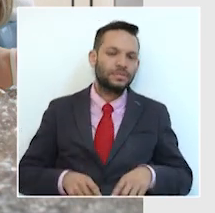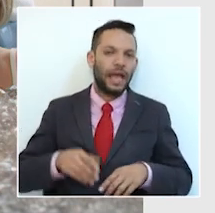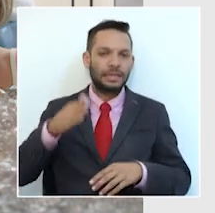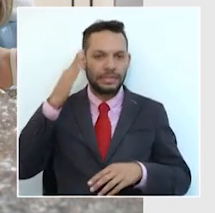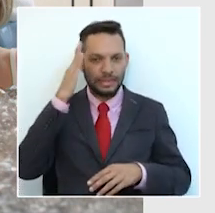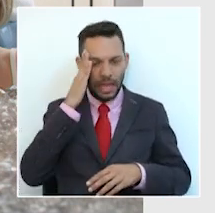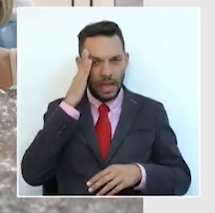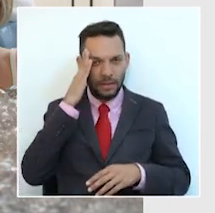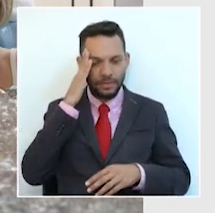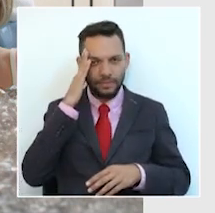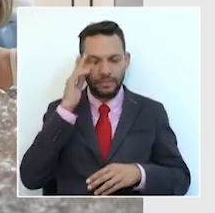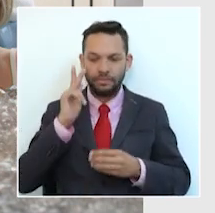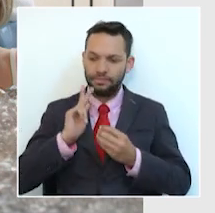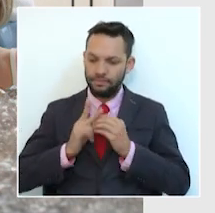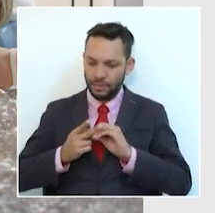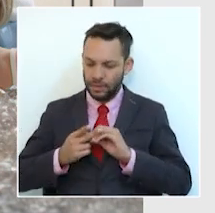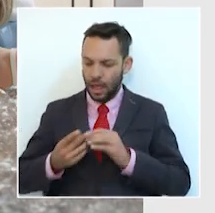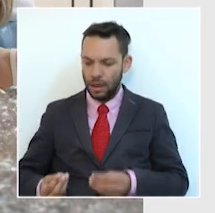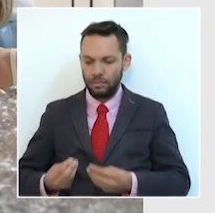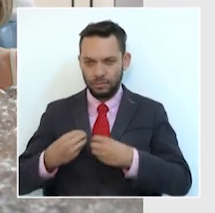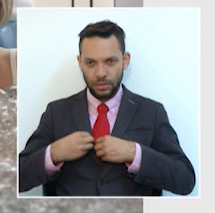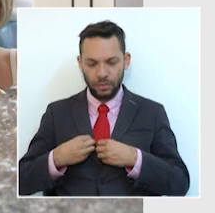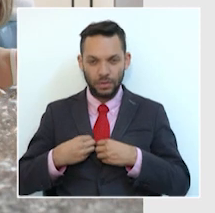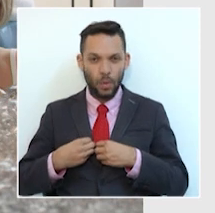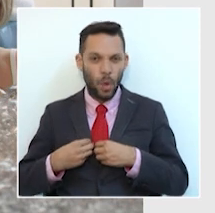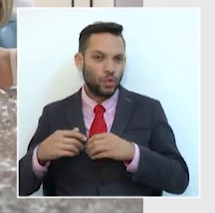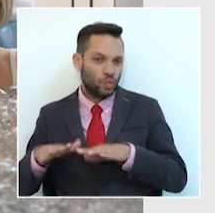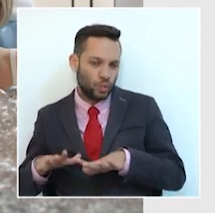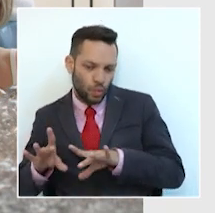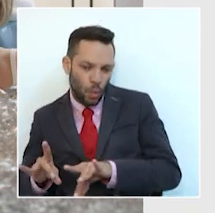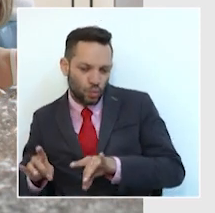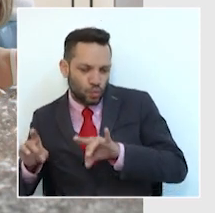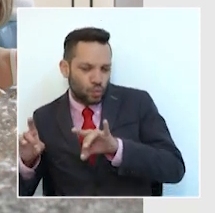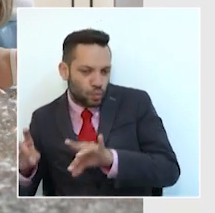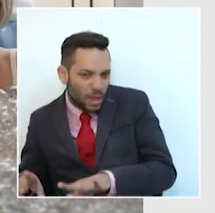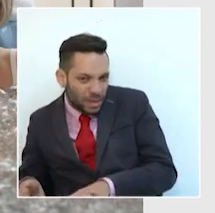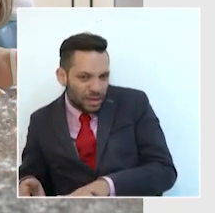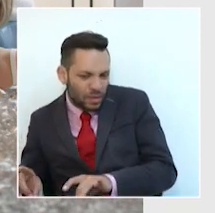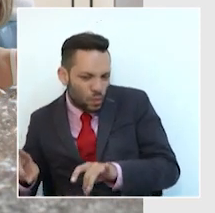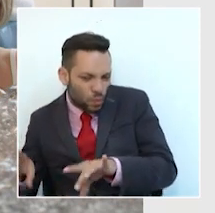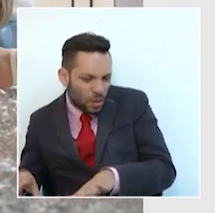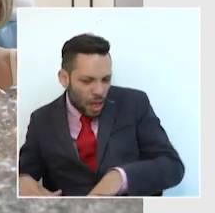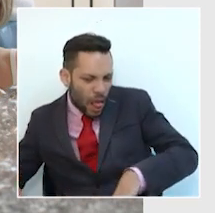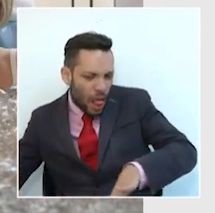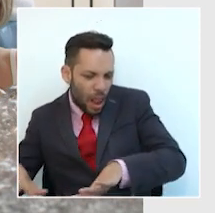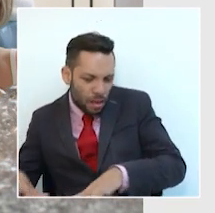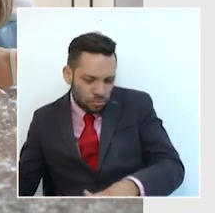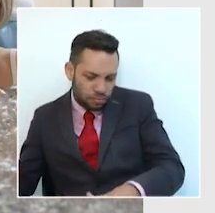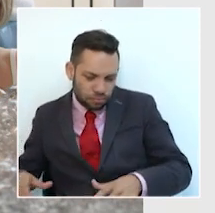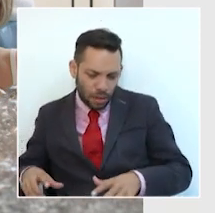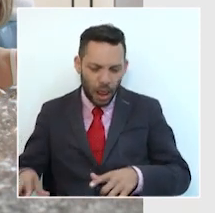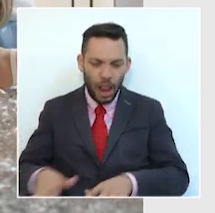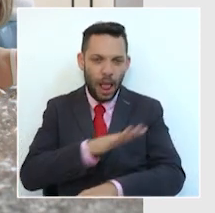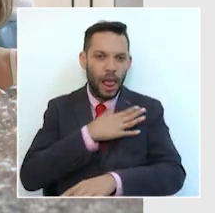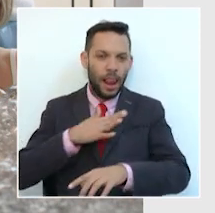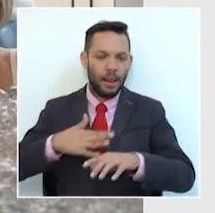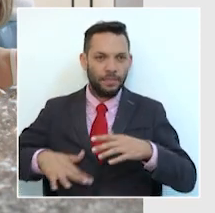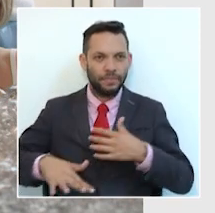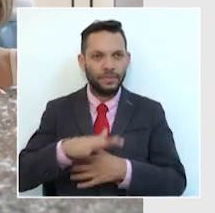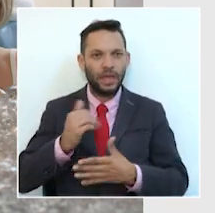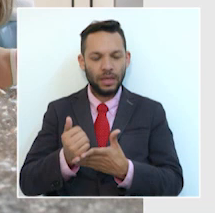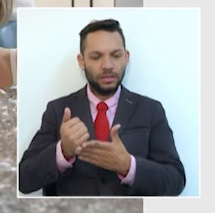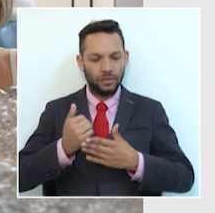nivel de interleucinas y de sustancias antiinflamatorias que se generan en el momento de la aplicación de la termoterapia